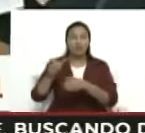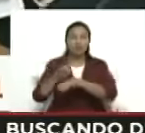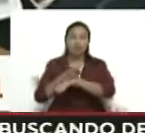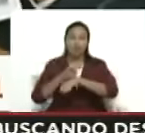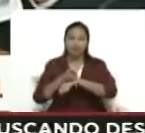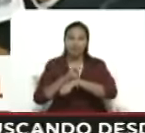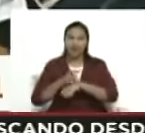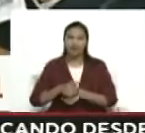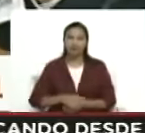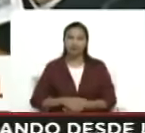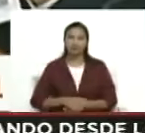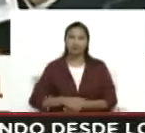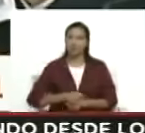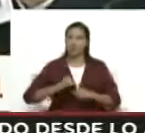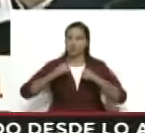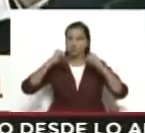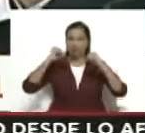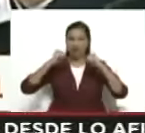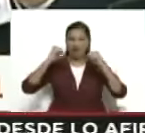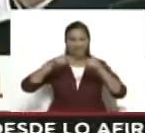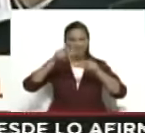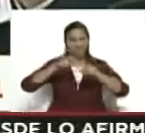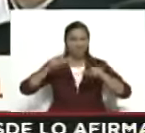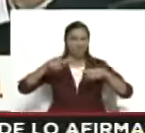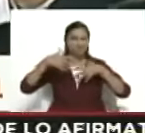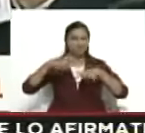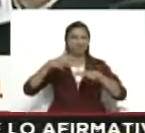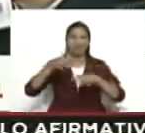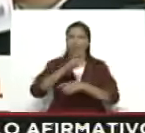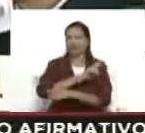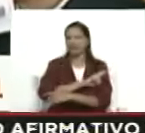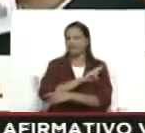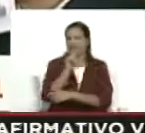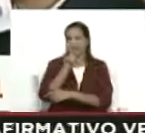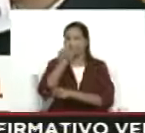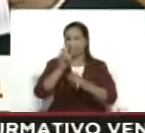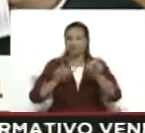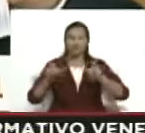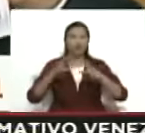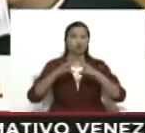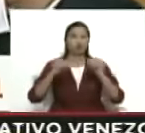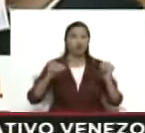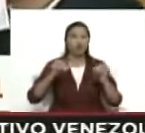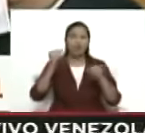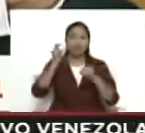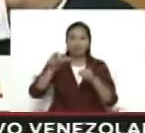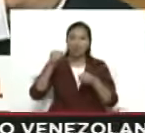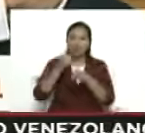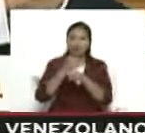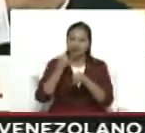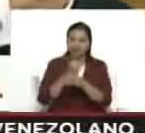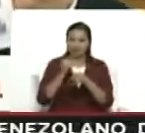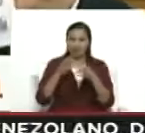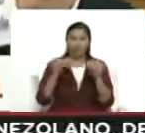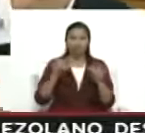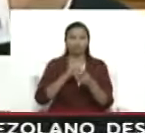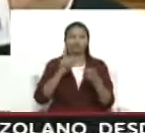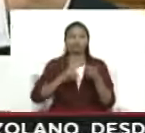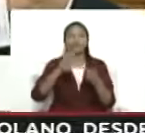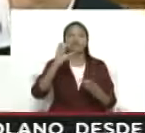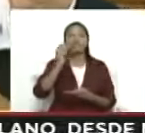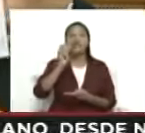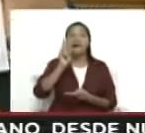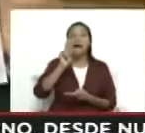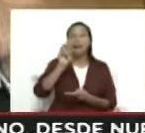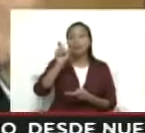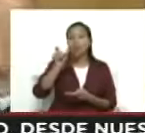y rebeldía civil decretaron la Confederación de Trabajadores y Fedecámaras. Carmona Estanga hizo un llamado a la